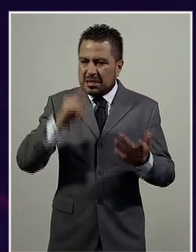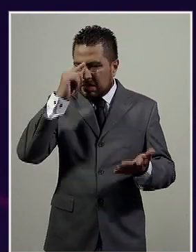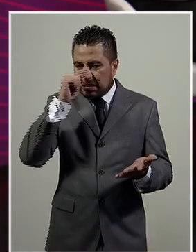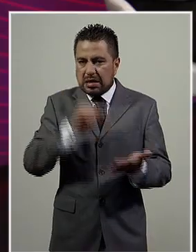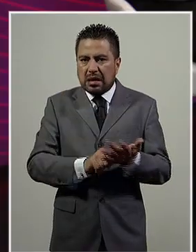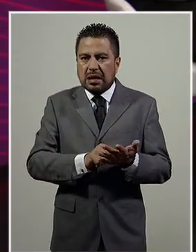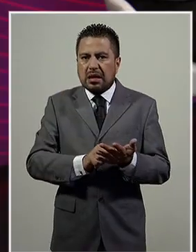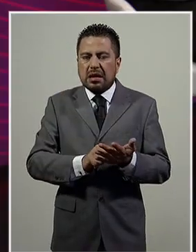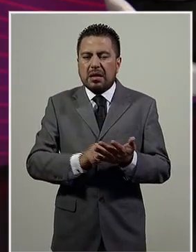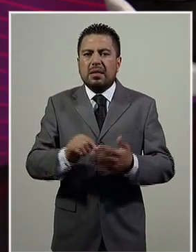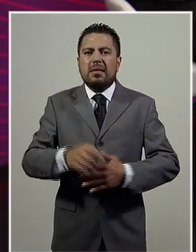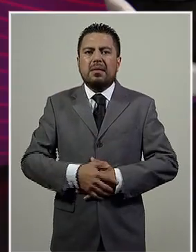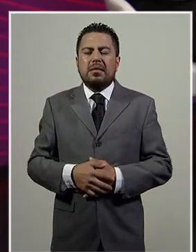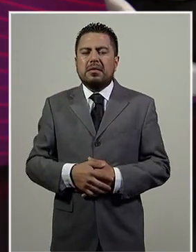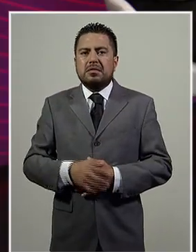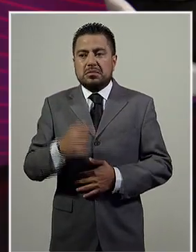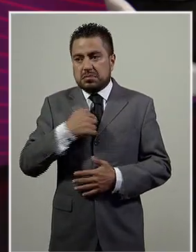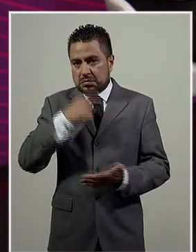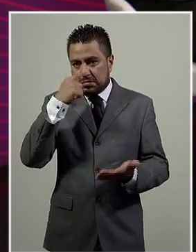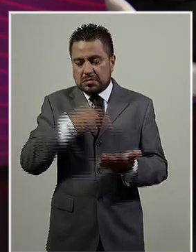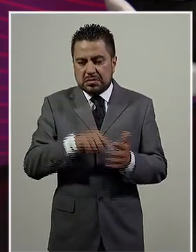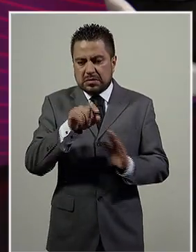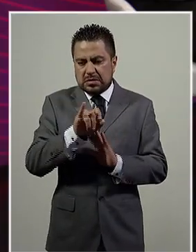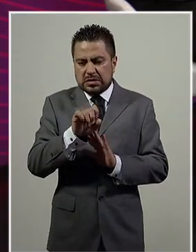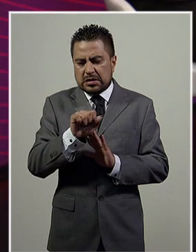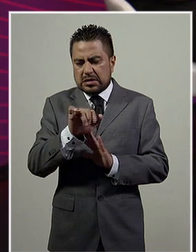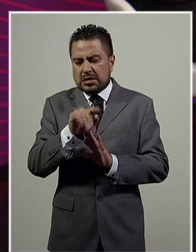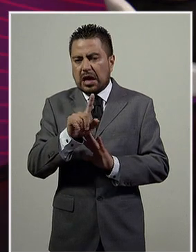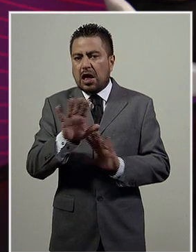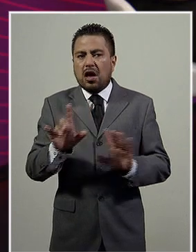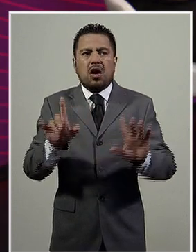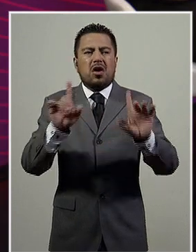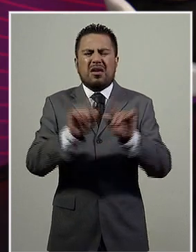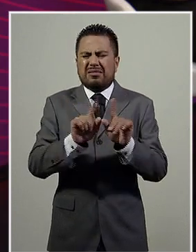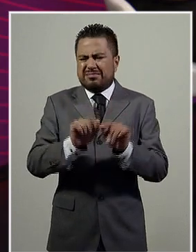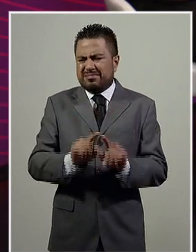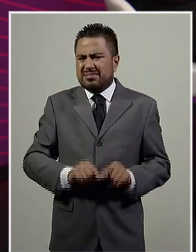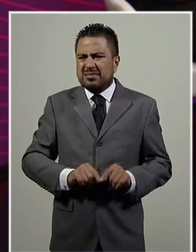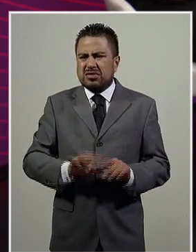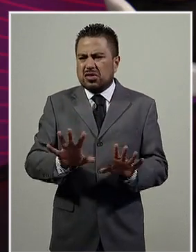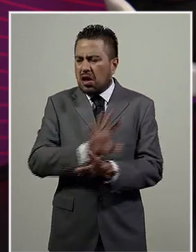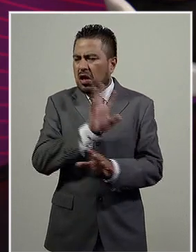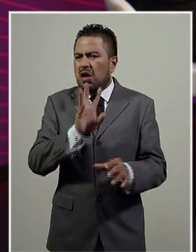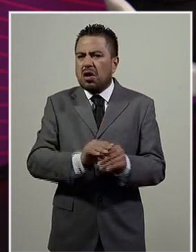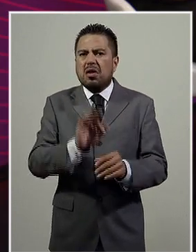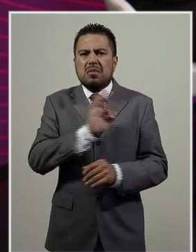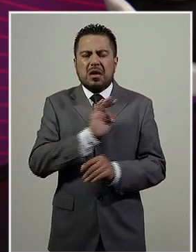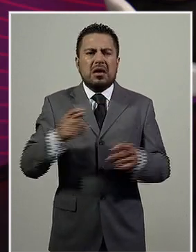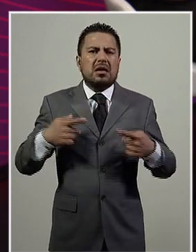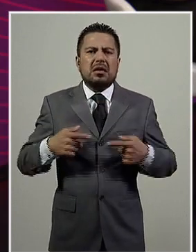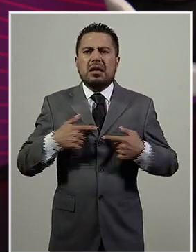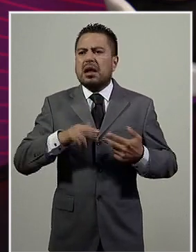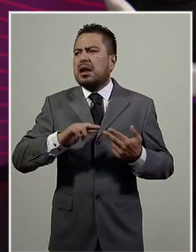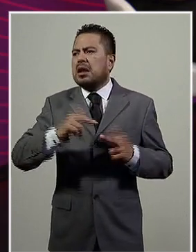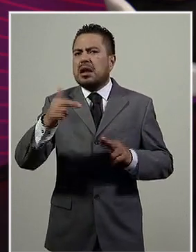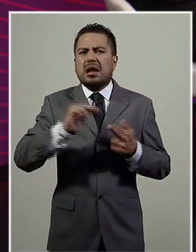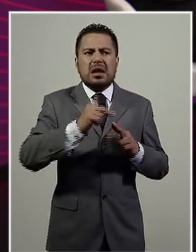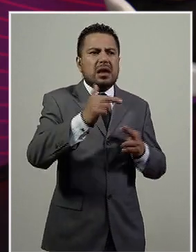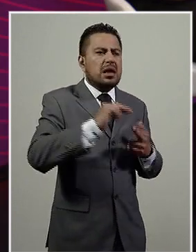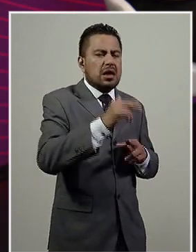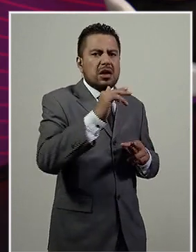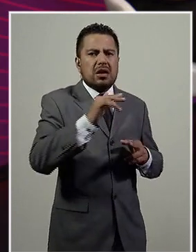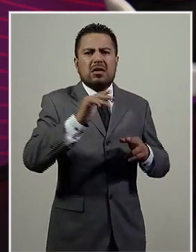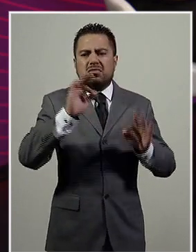creo que en la laicidad está implícita la posibilidad de que las personas nos relacionemos desde el